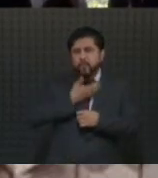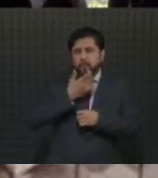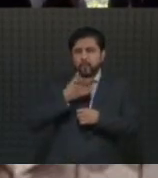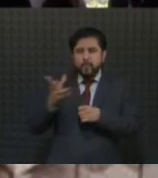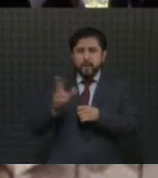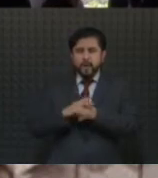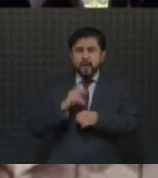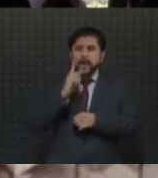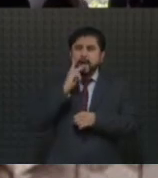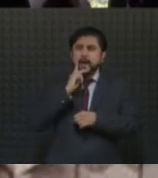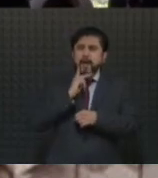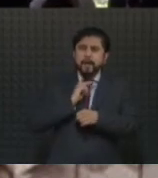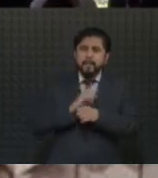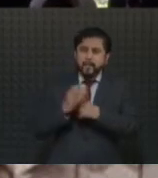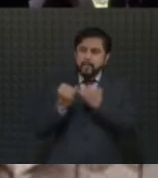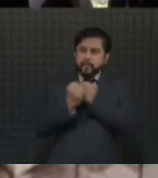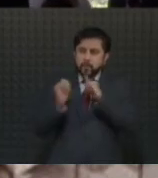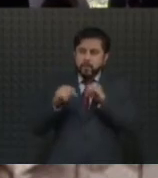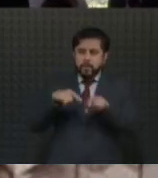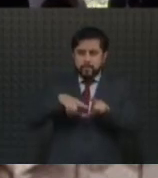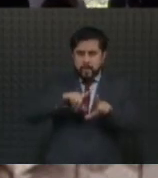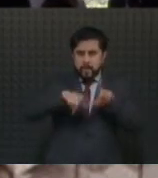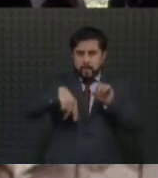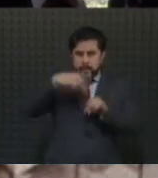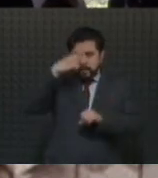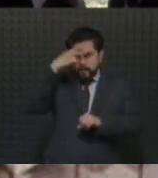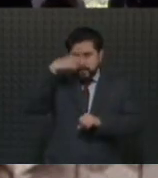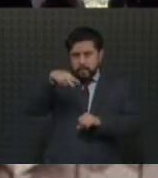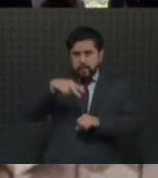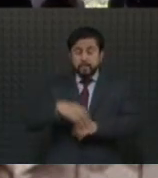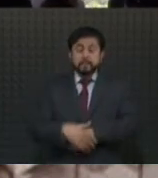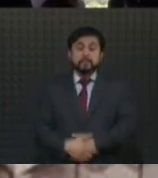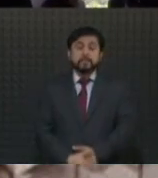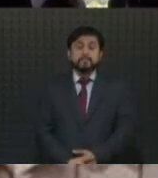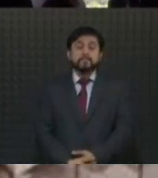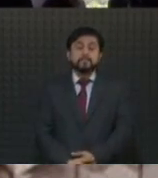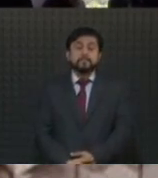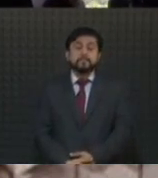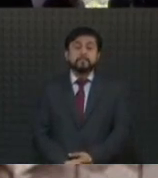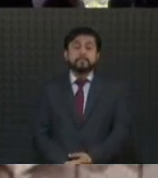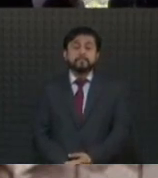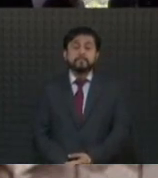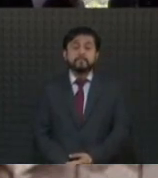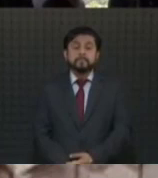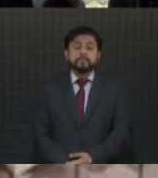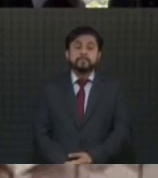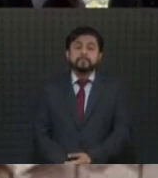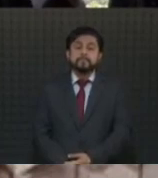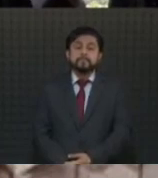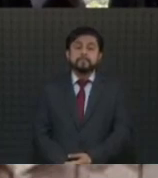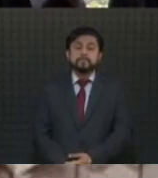todo. Hemos perdido Texas cuando la Santísima Serenísima dio